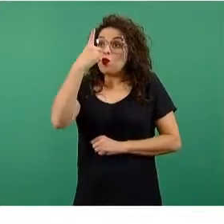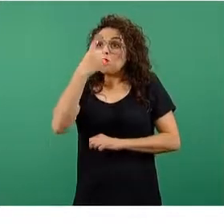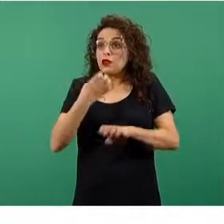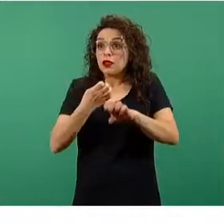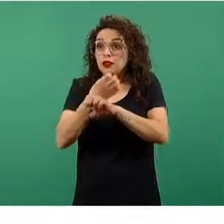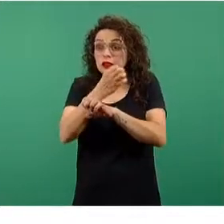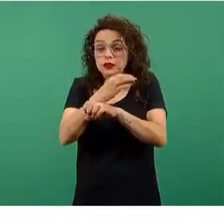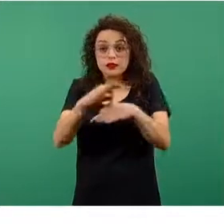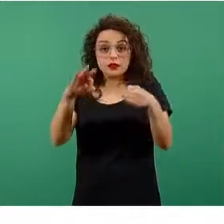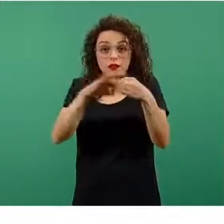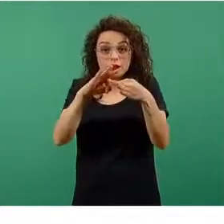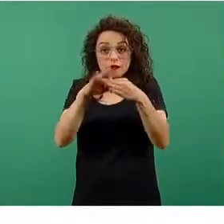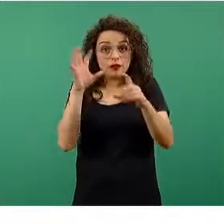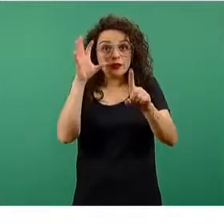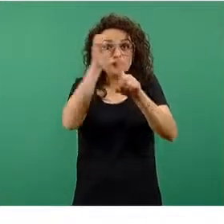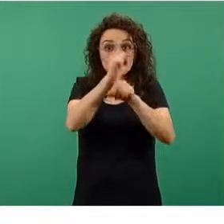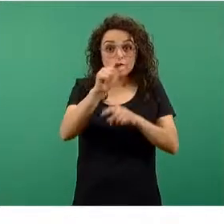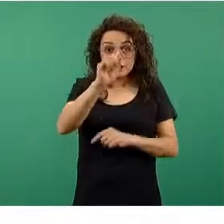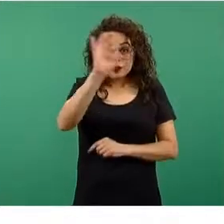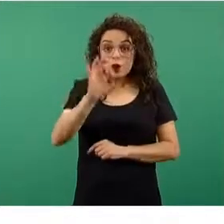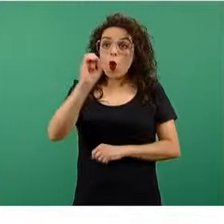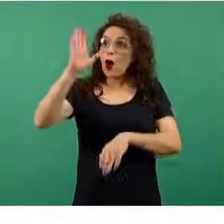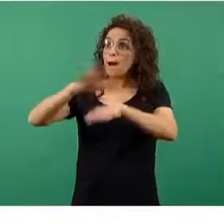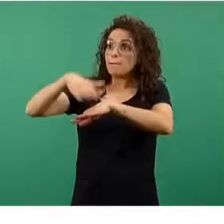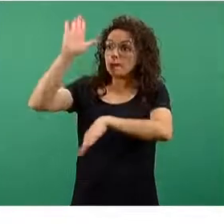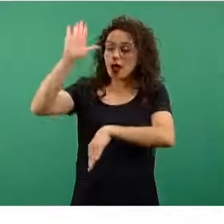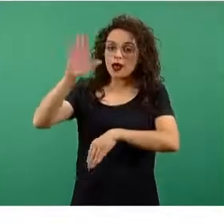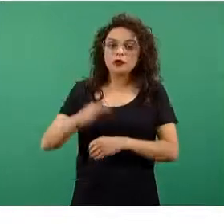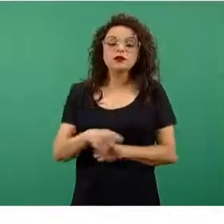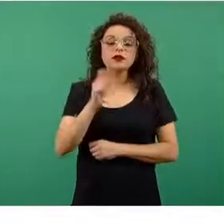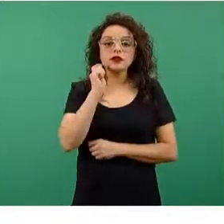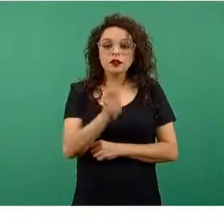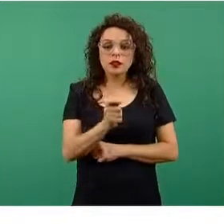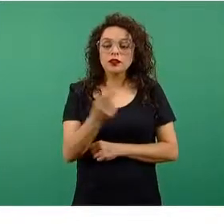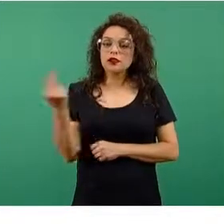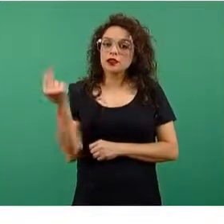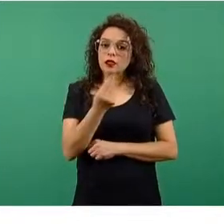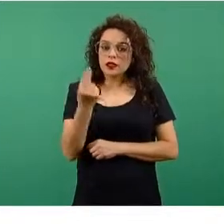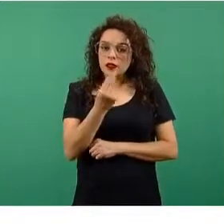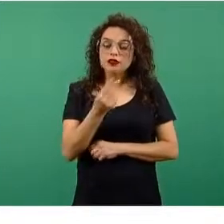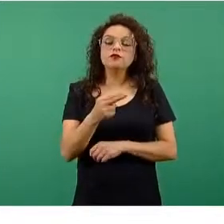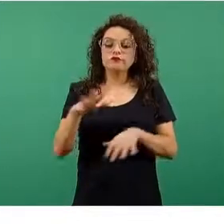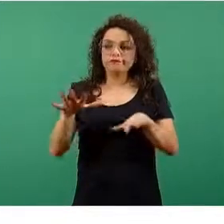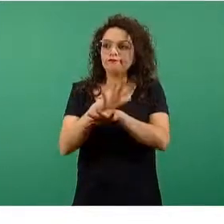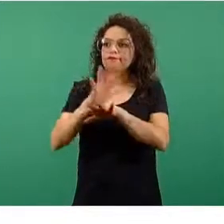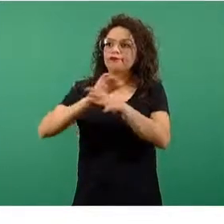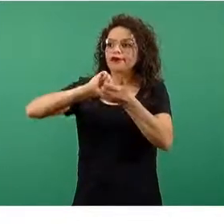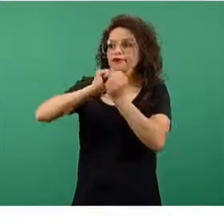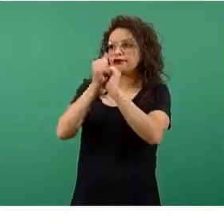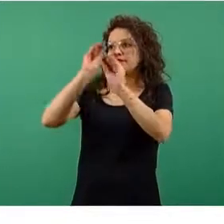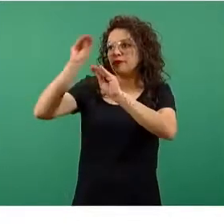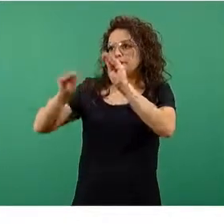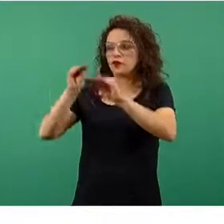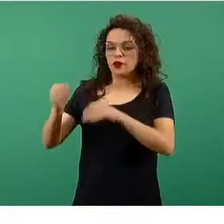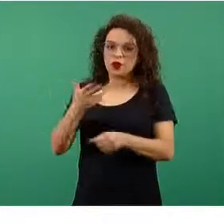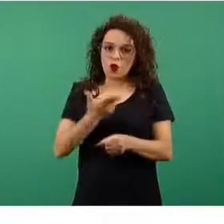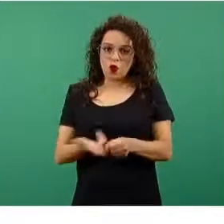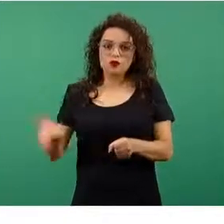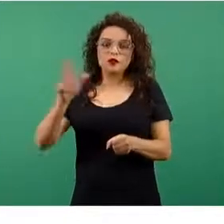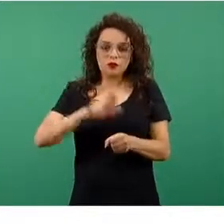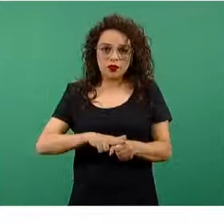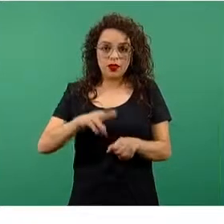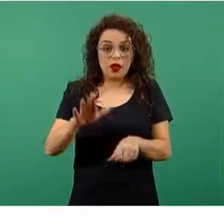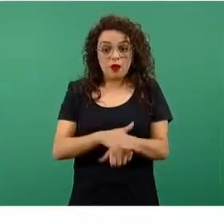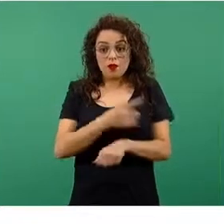lo va superando, debe de haber ya asegurado los procesos de reconversión y expansión hospitalaria, dado que